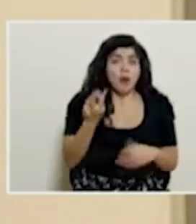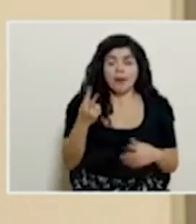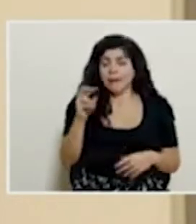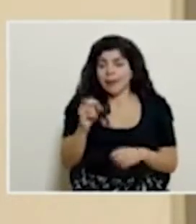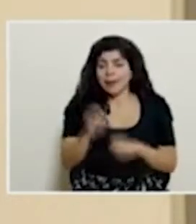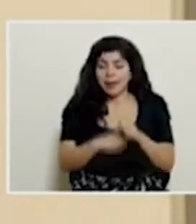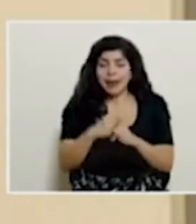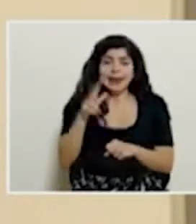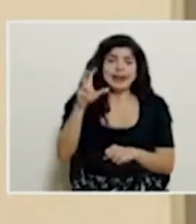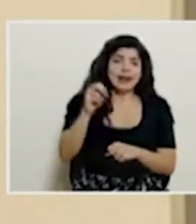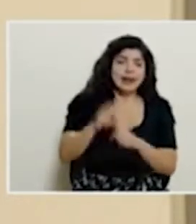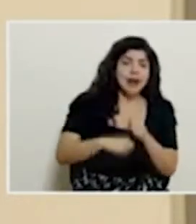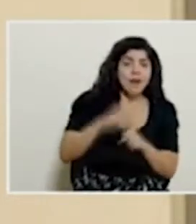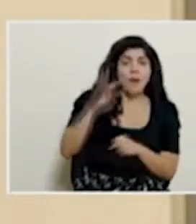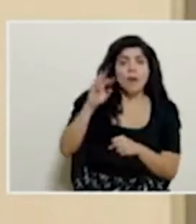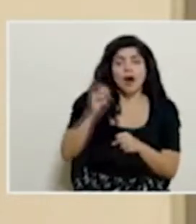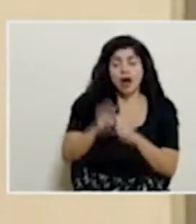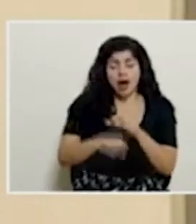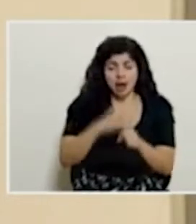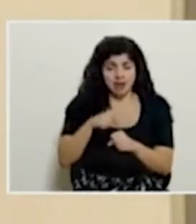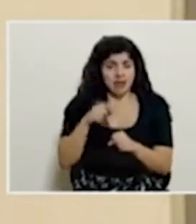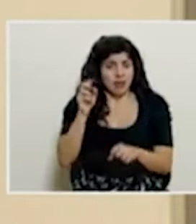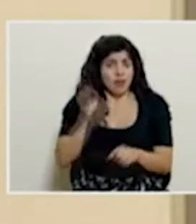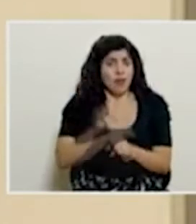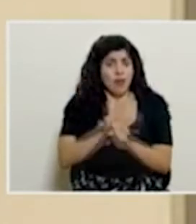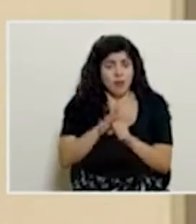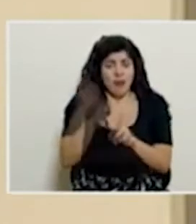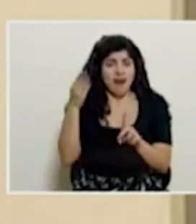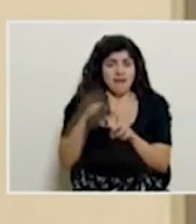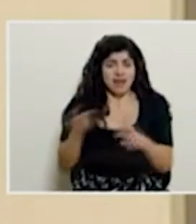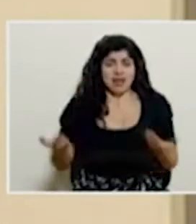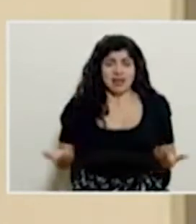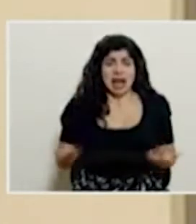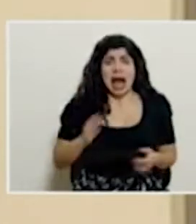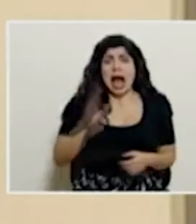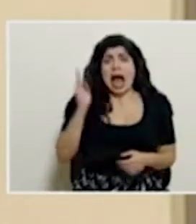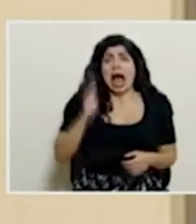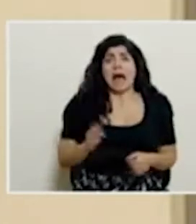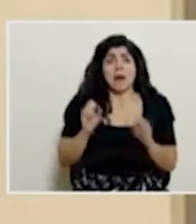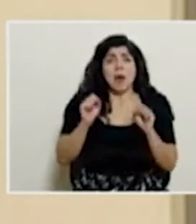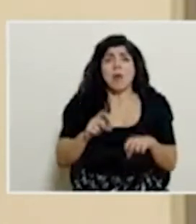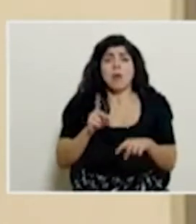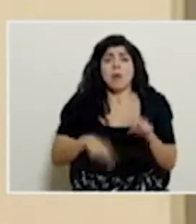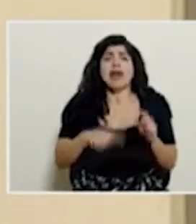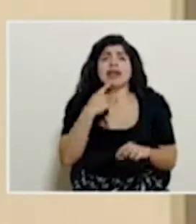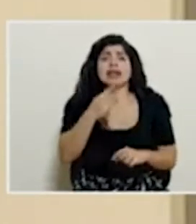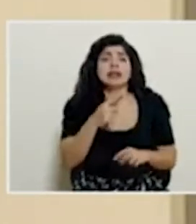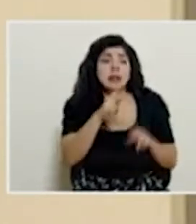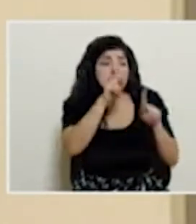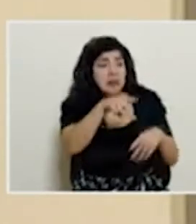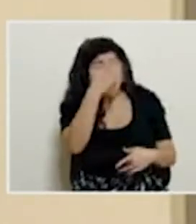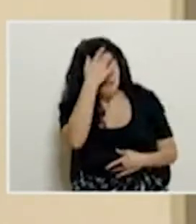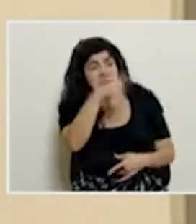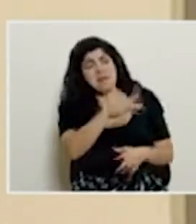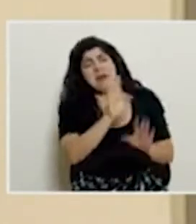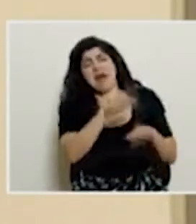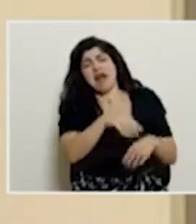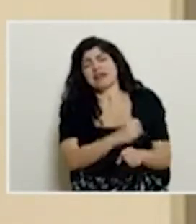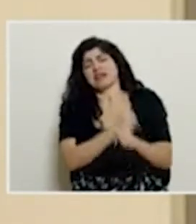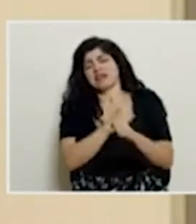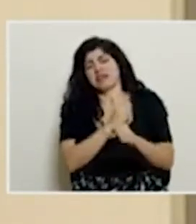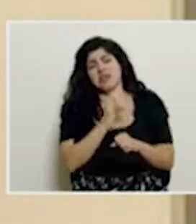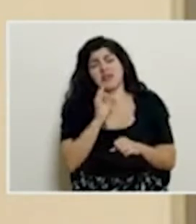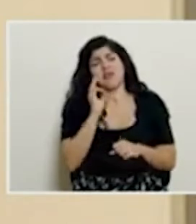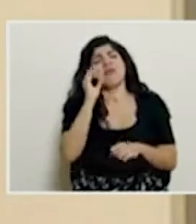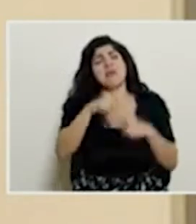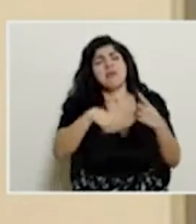Todos, no podemos jamás decir que alguien que se infecta tiene garantizado que va a recuperarse rápidamente. Siempre hay un riesgo y